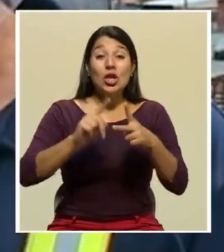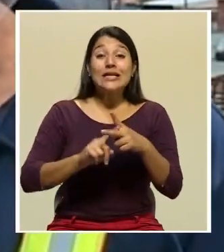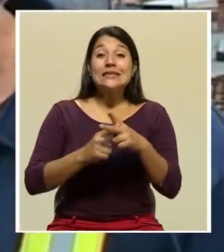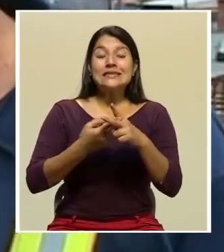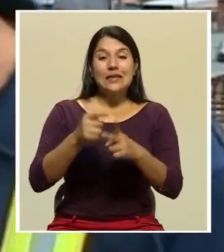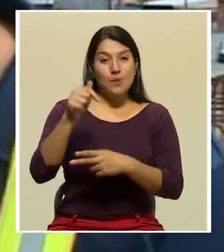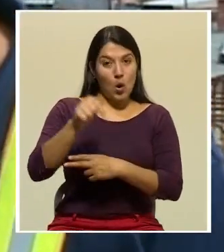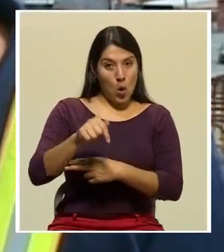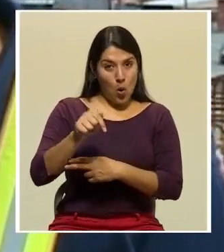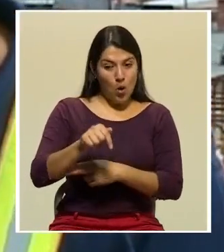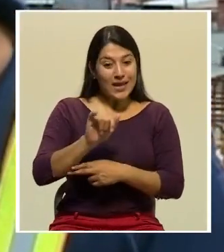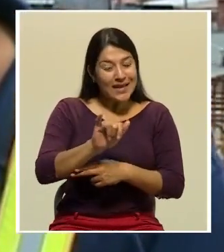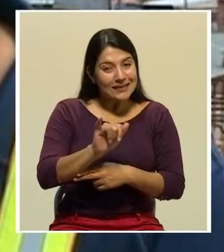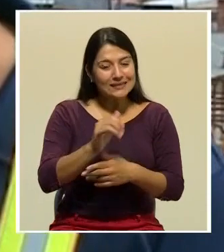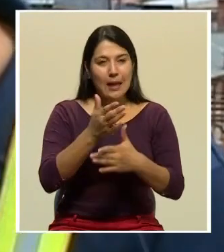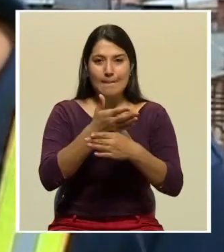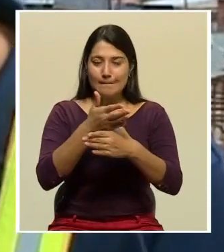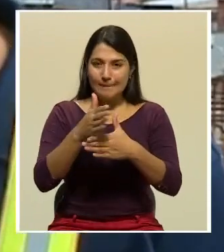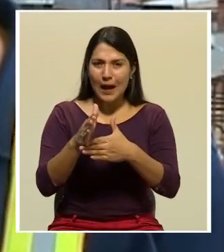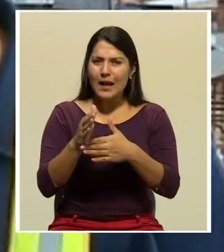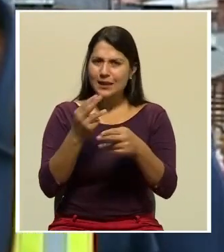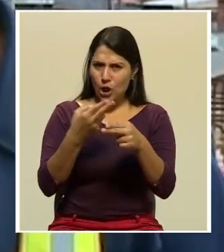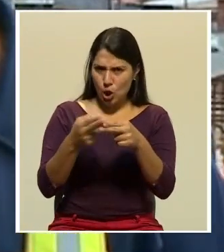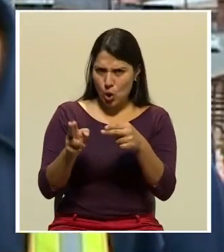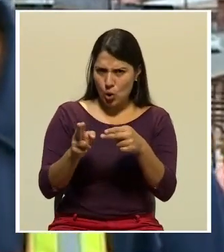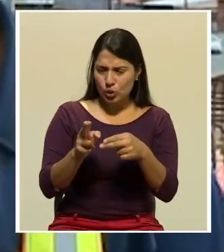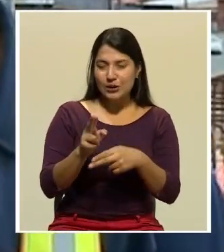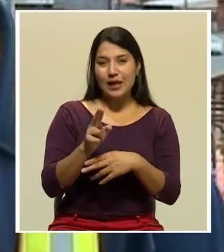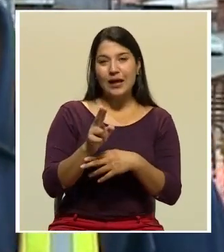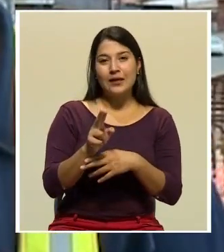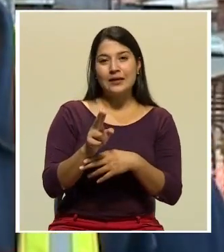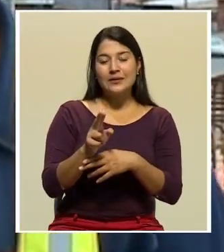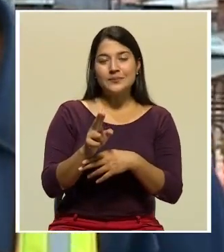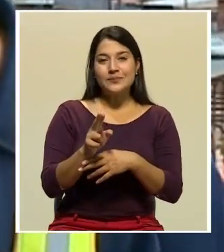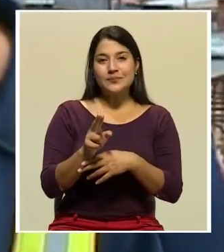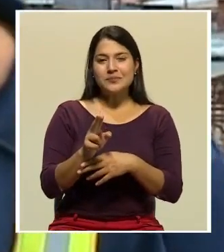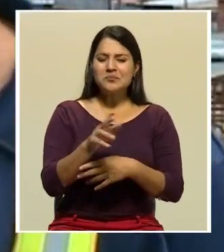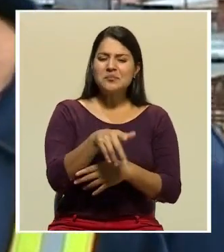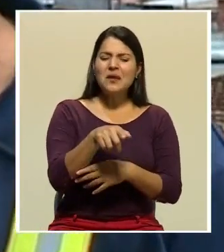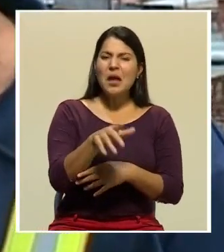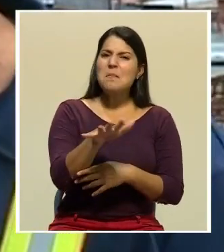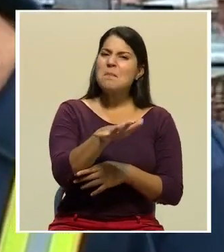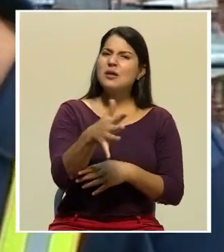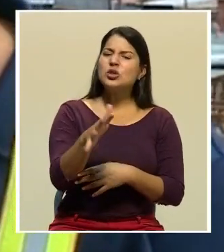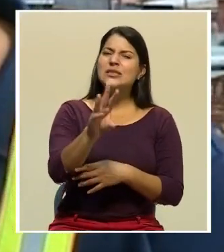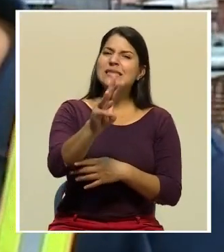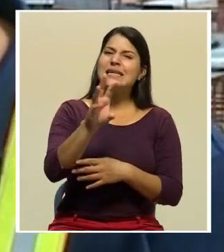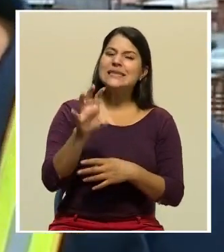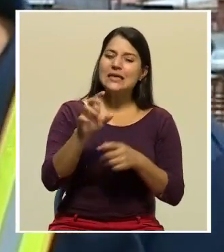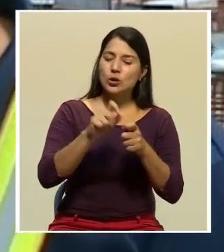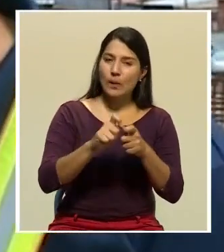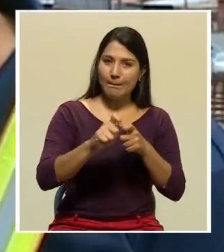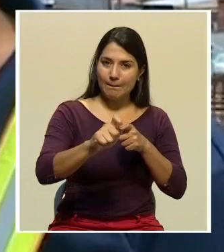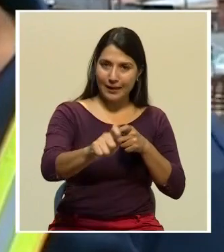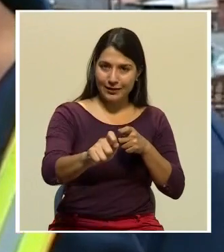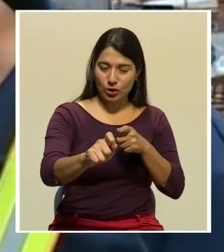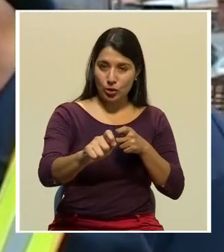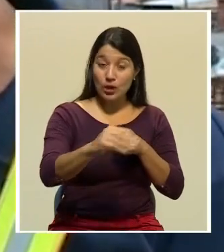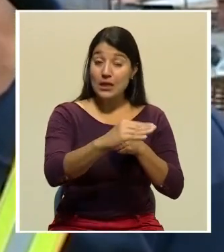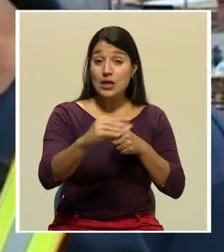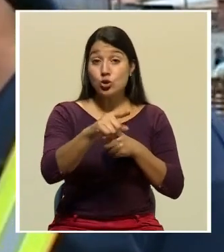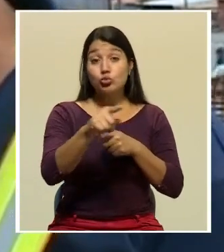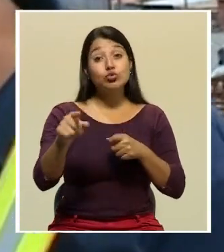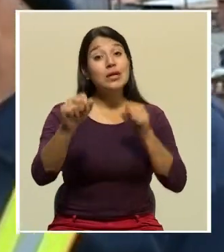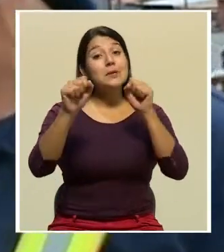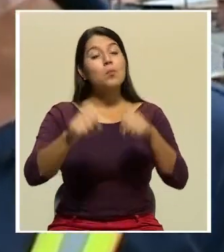una etapa corta de esa obra total, más o menos abarca 600 metros y puede verse que